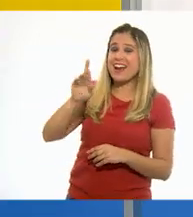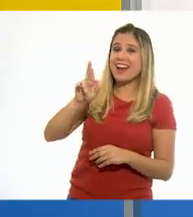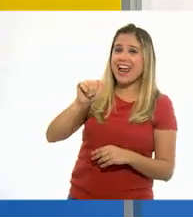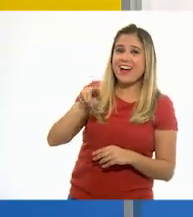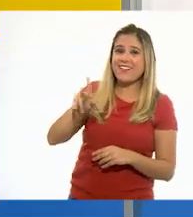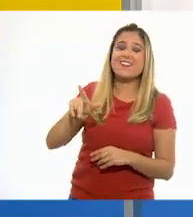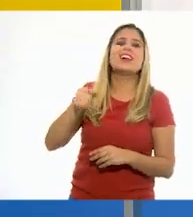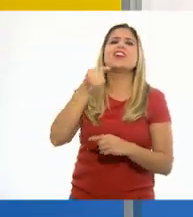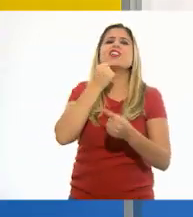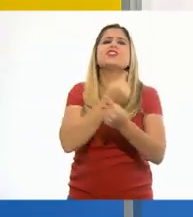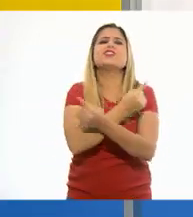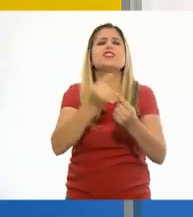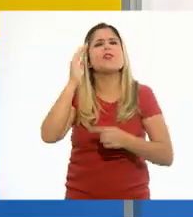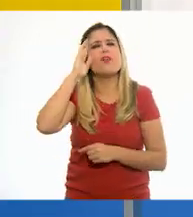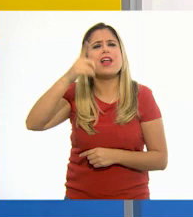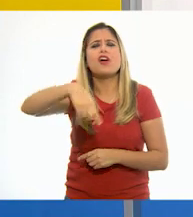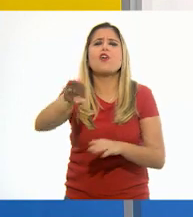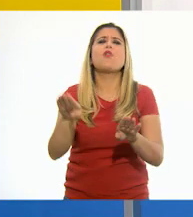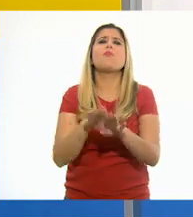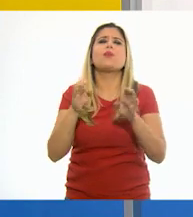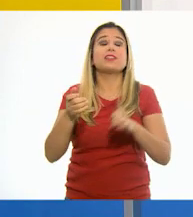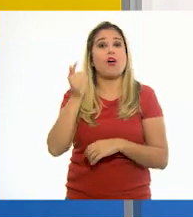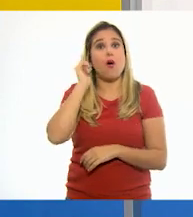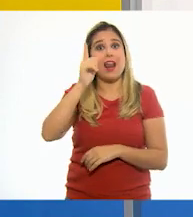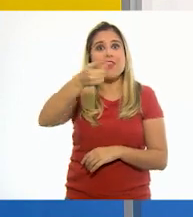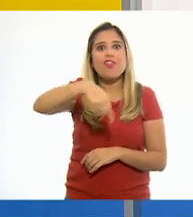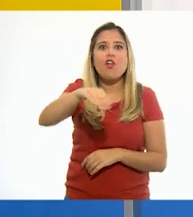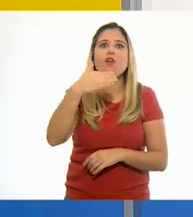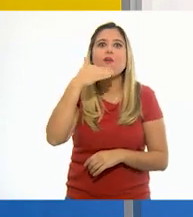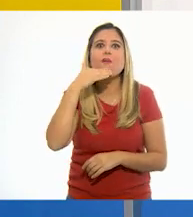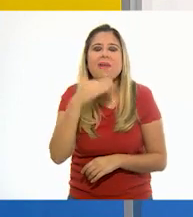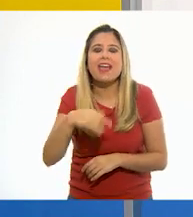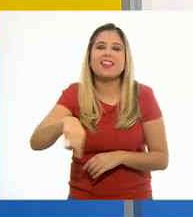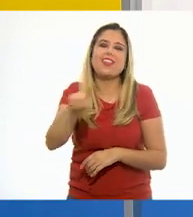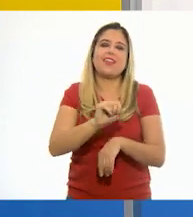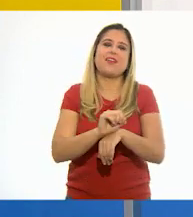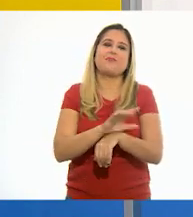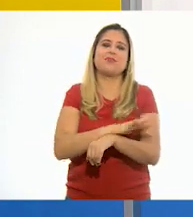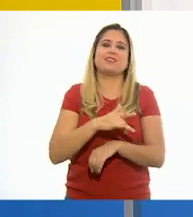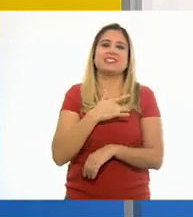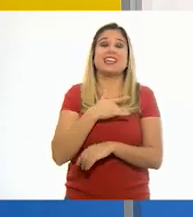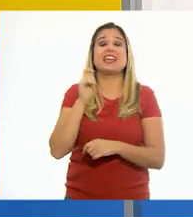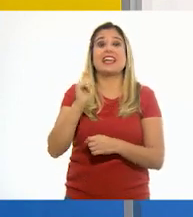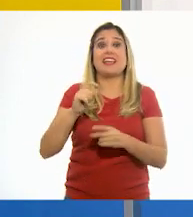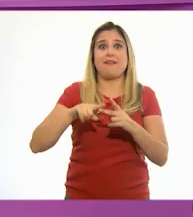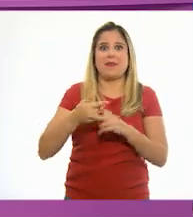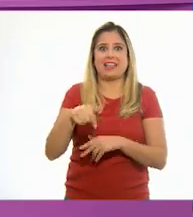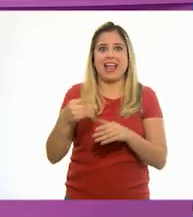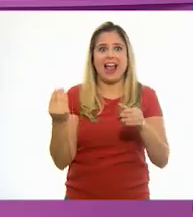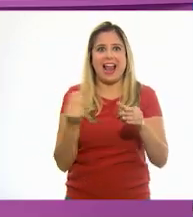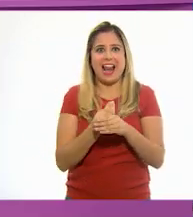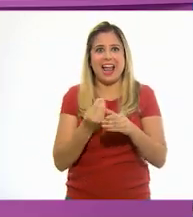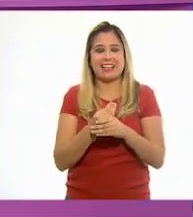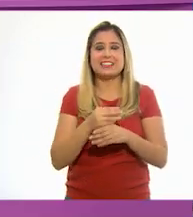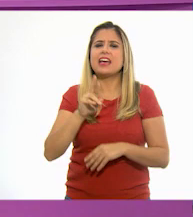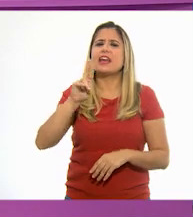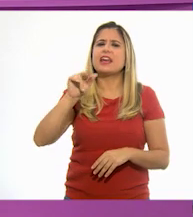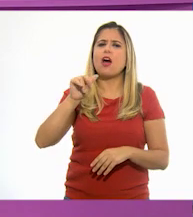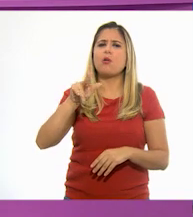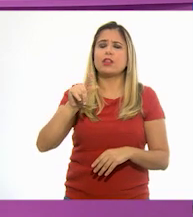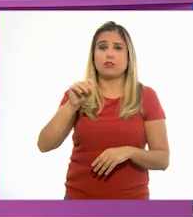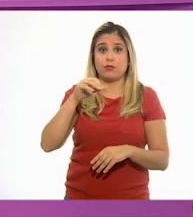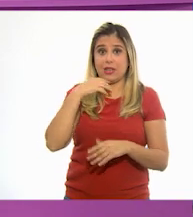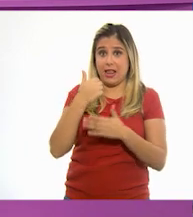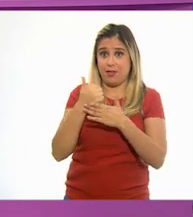Carlos. Niños y niñas en casa, ¿cómo están? Espero que estén muy bien y muy entusiasmados por comenzar con esta sesión. Raulito, ¿quieres ayuda